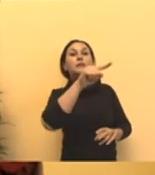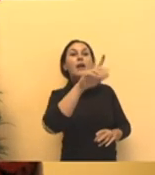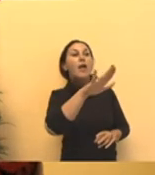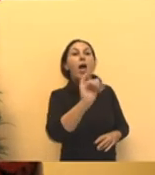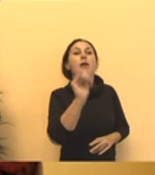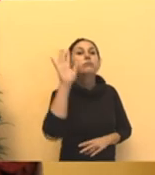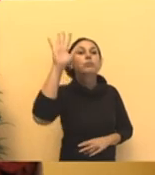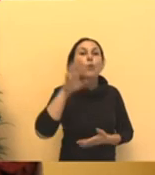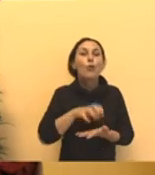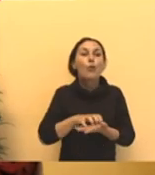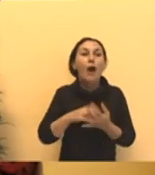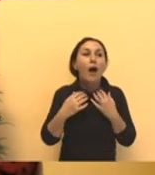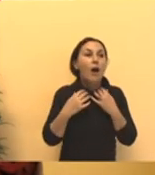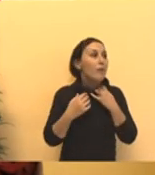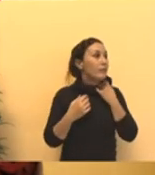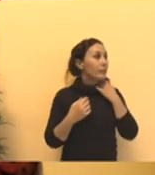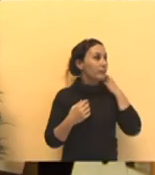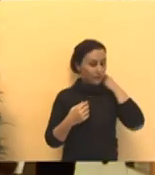manilla.